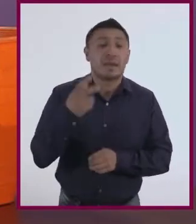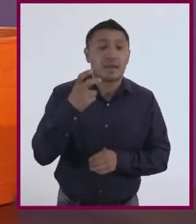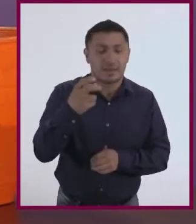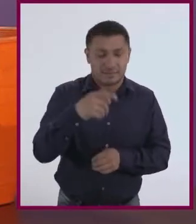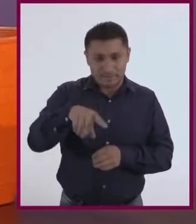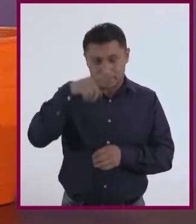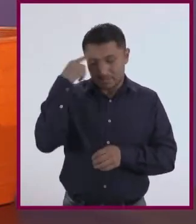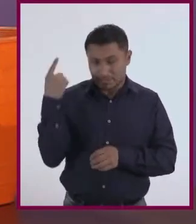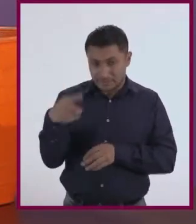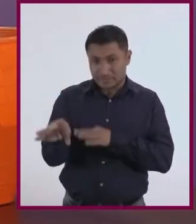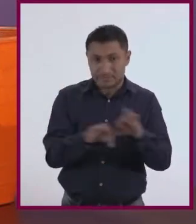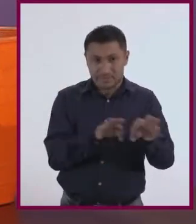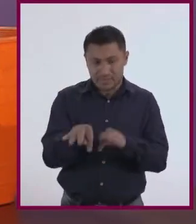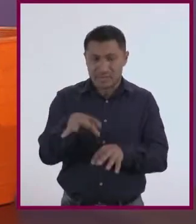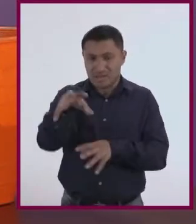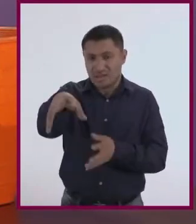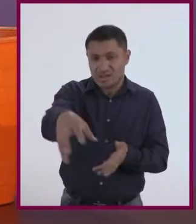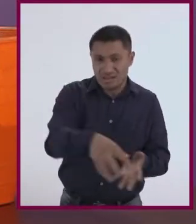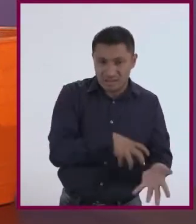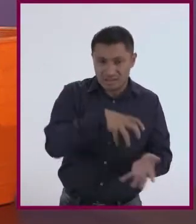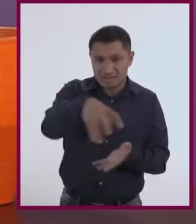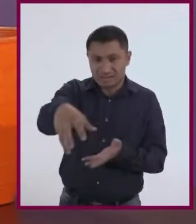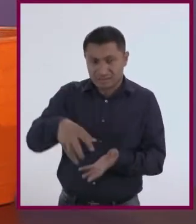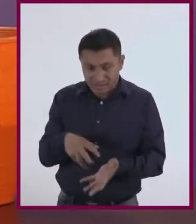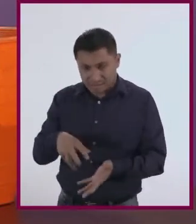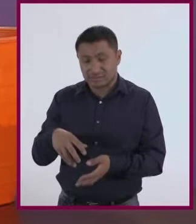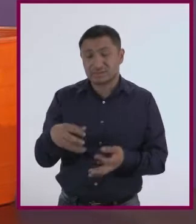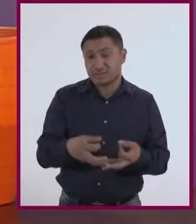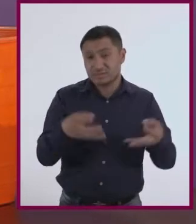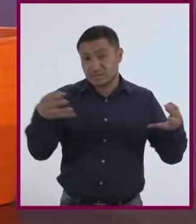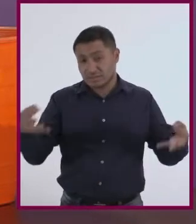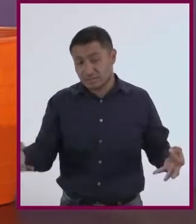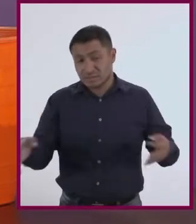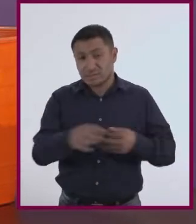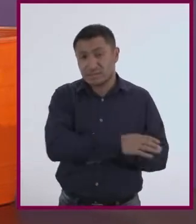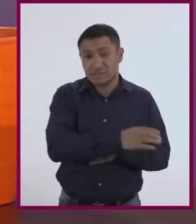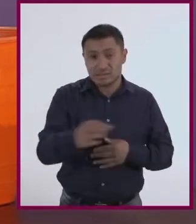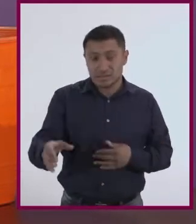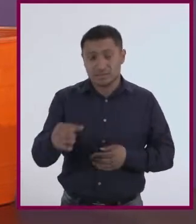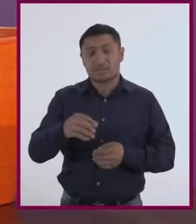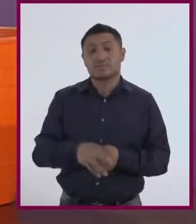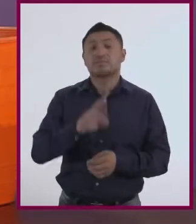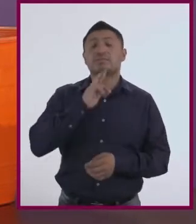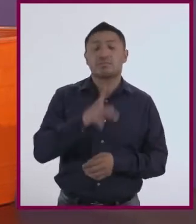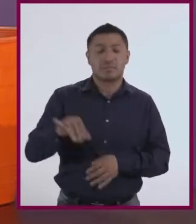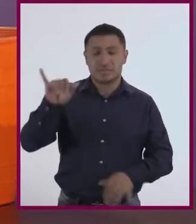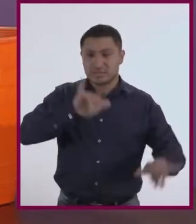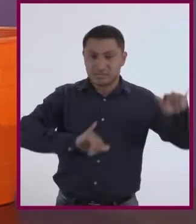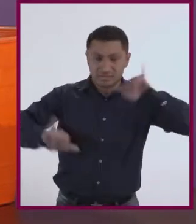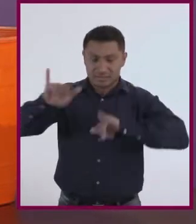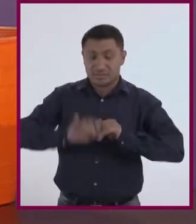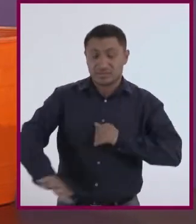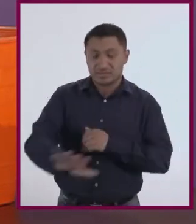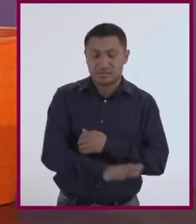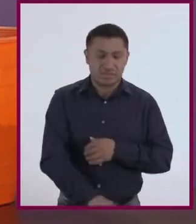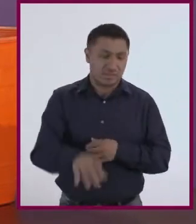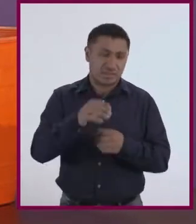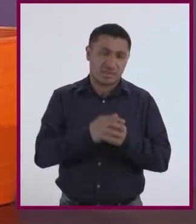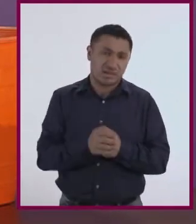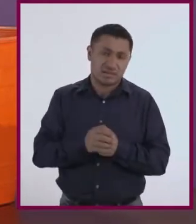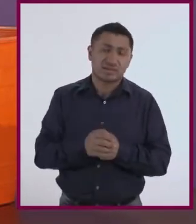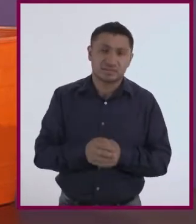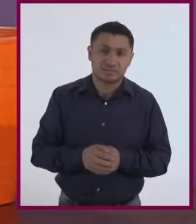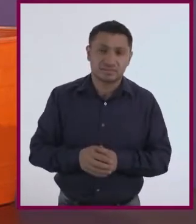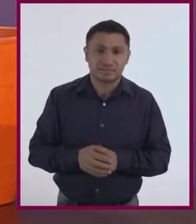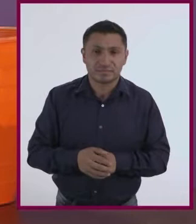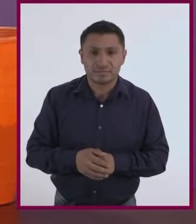esto se facilitan las labores de arado y de siembra. Mejora también las propiedades químicas del suelo, aportando nutrientes como nitrógeno,